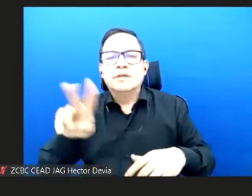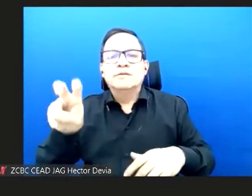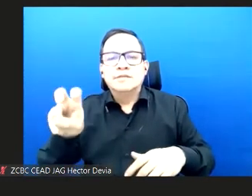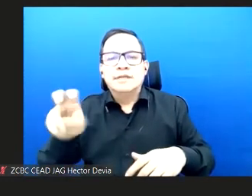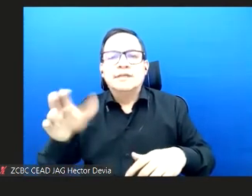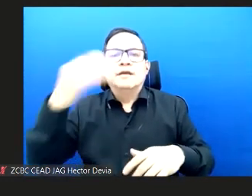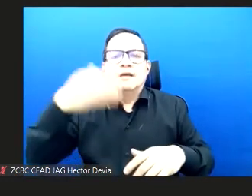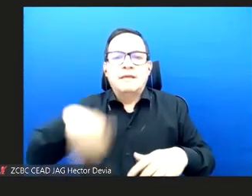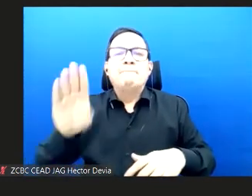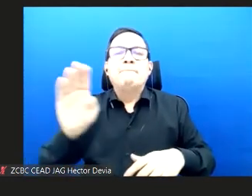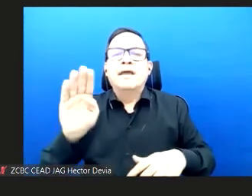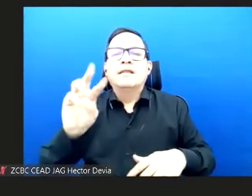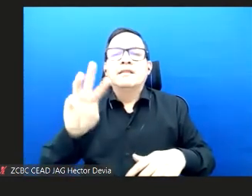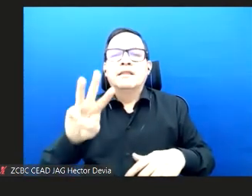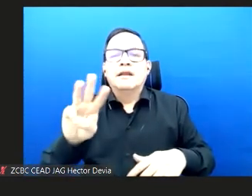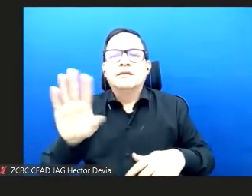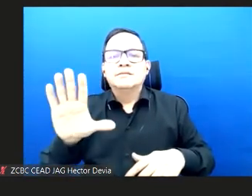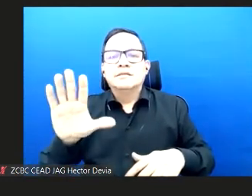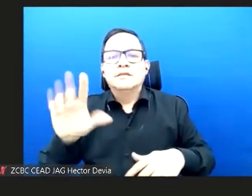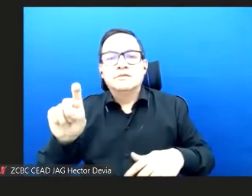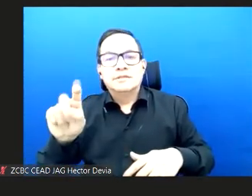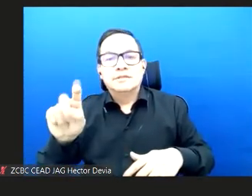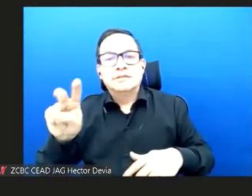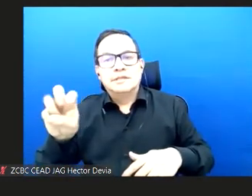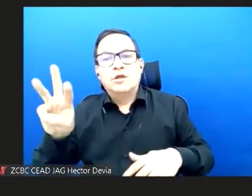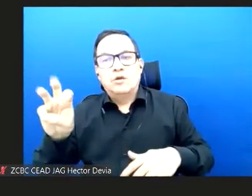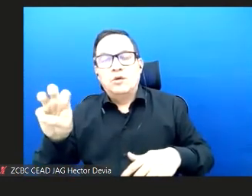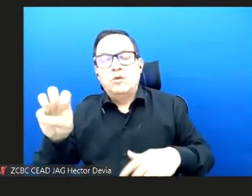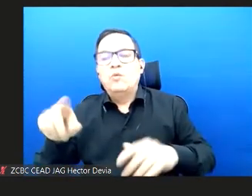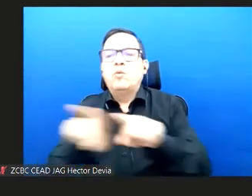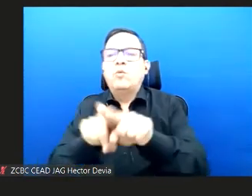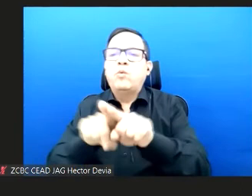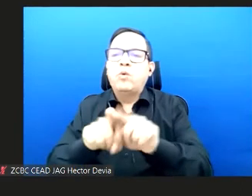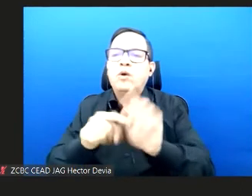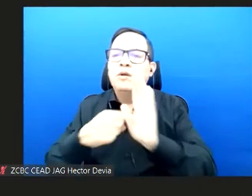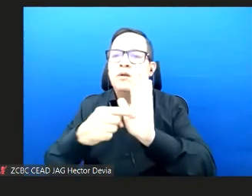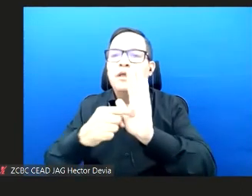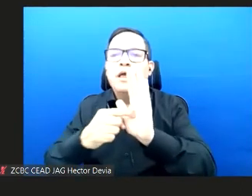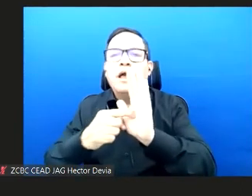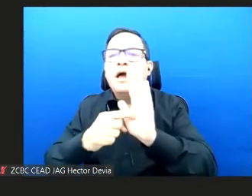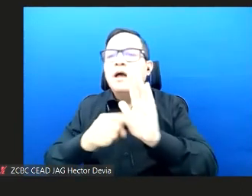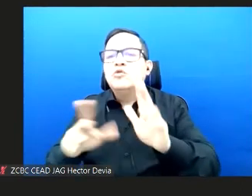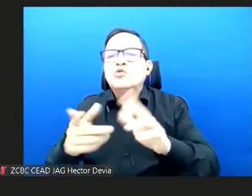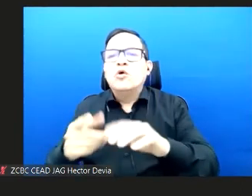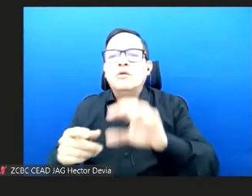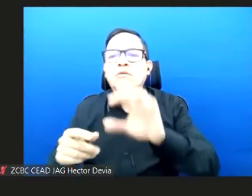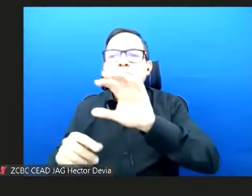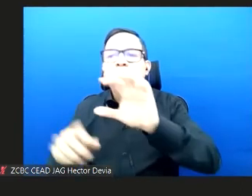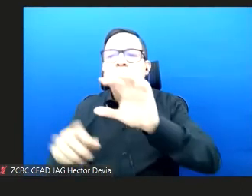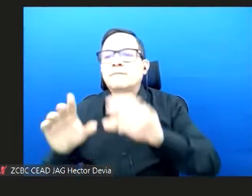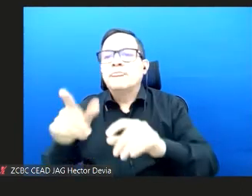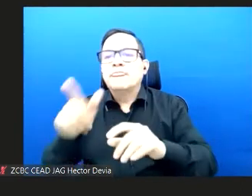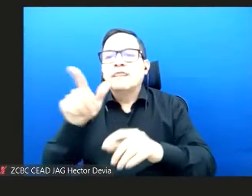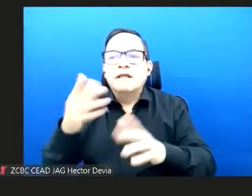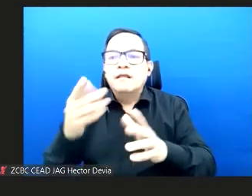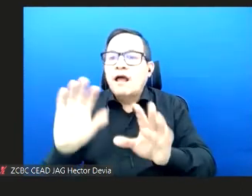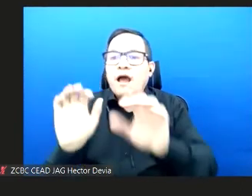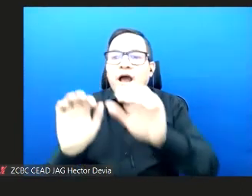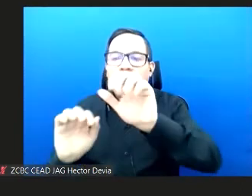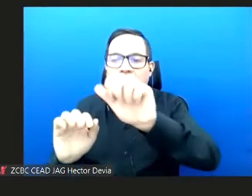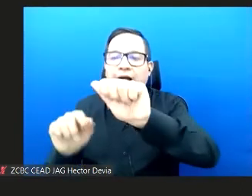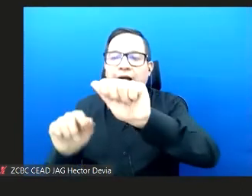8. Entonces, vamos a representar con amarillo todo el complemento de A,